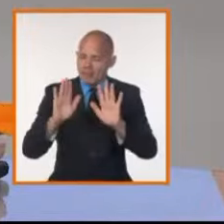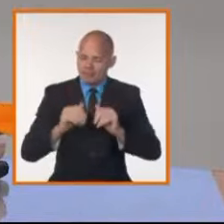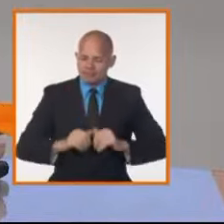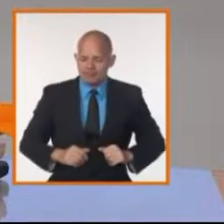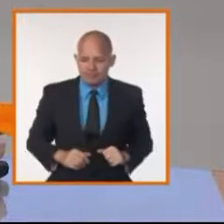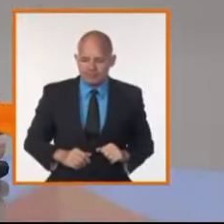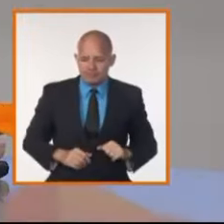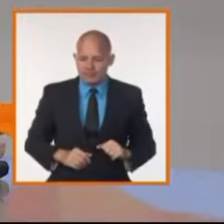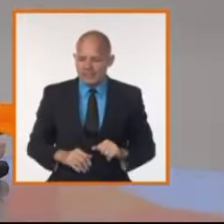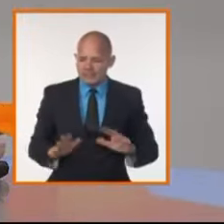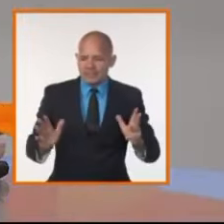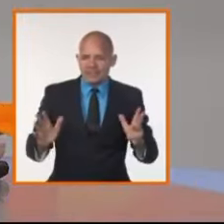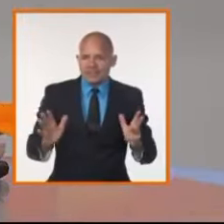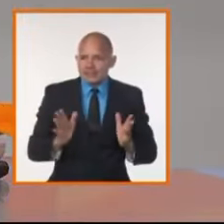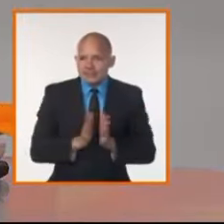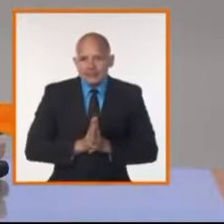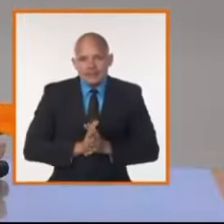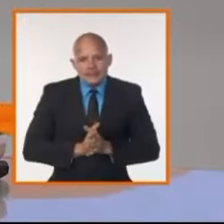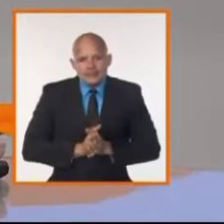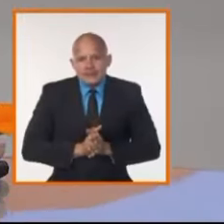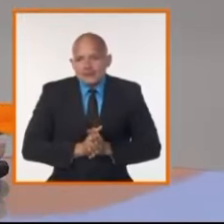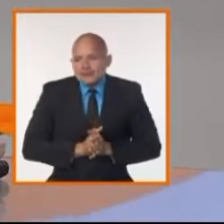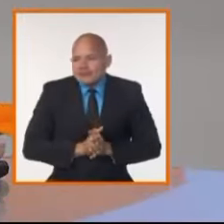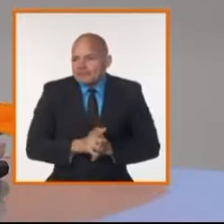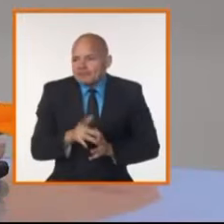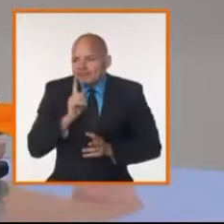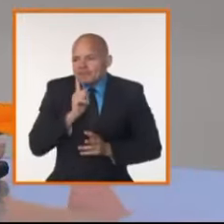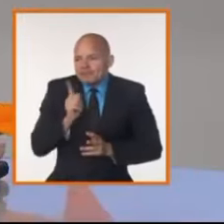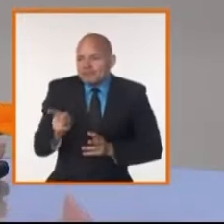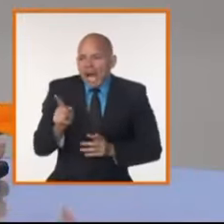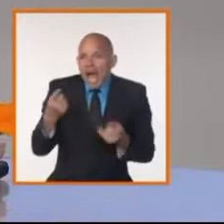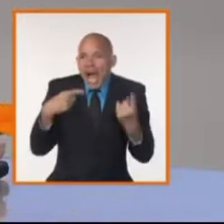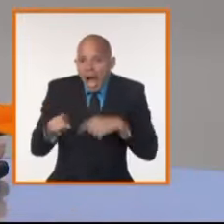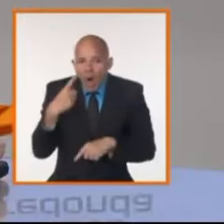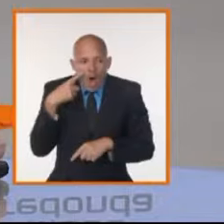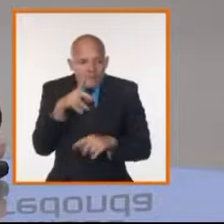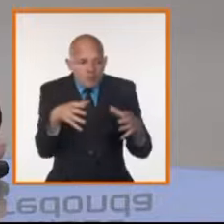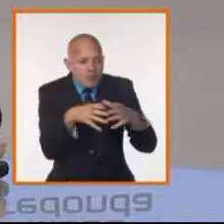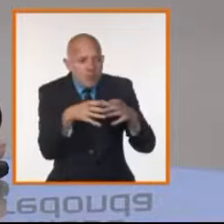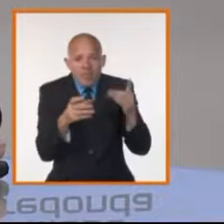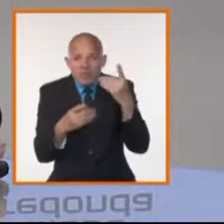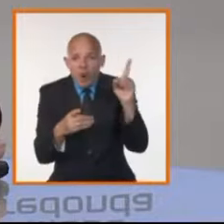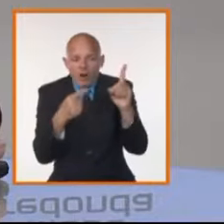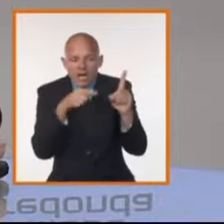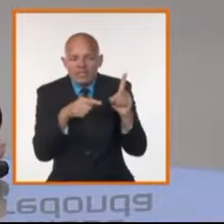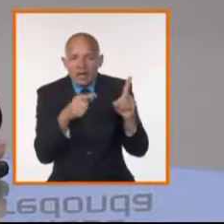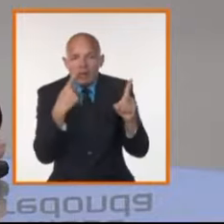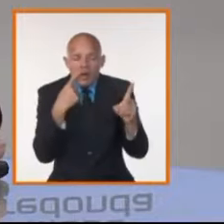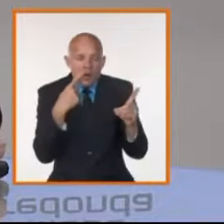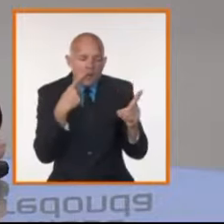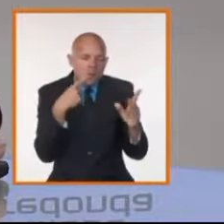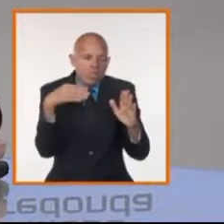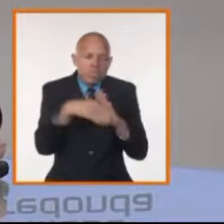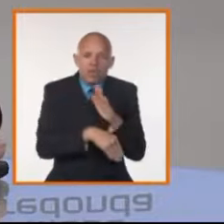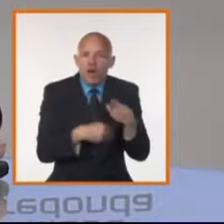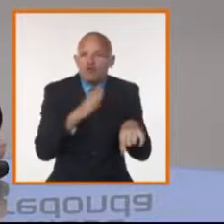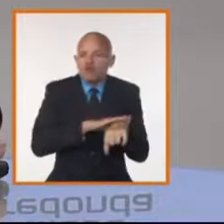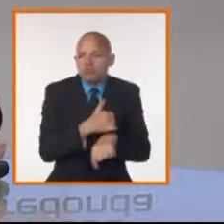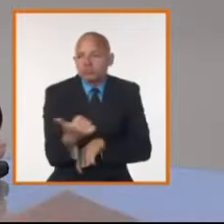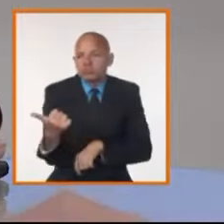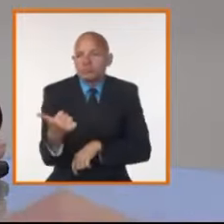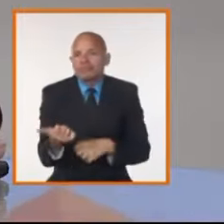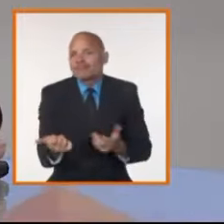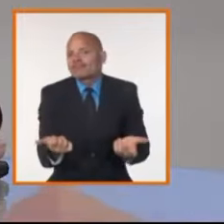pone en crisis a grupos demócratas a los demócratas eh los pone en crisis y el